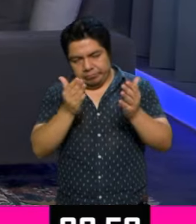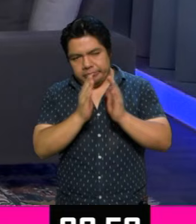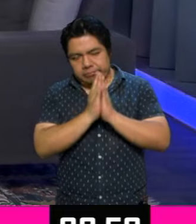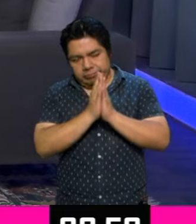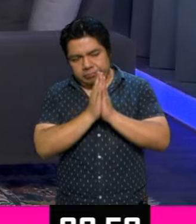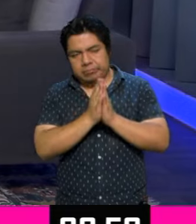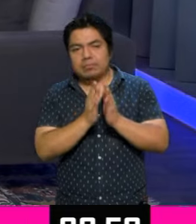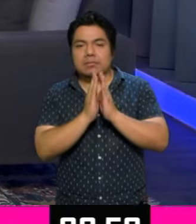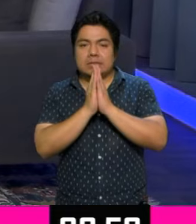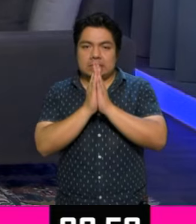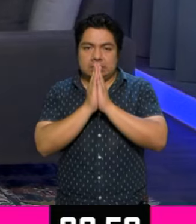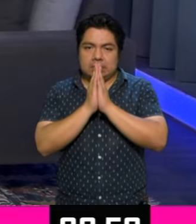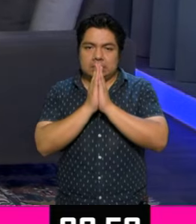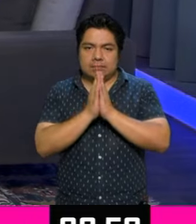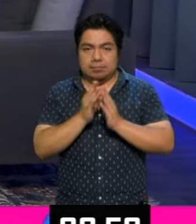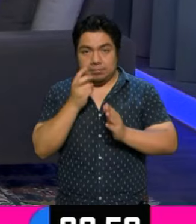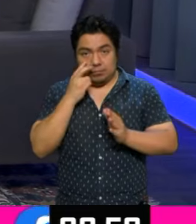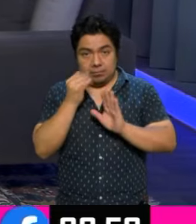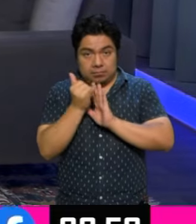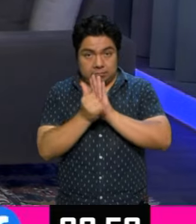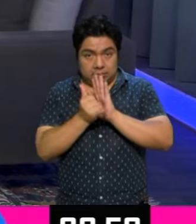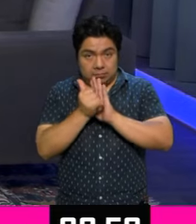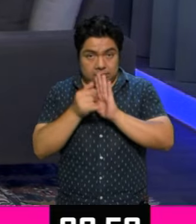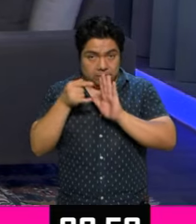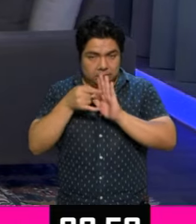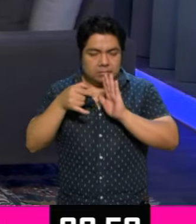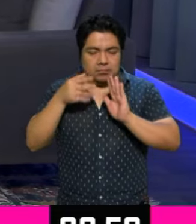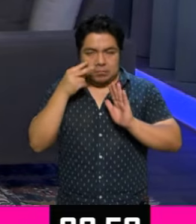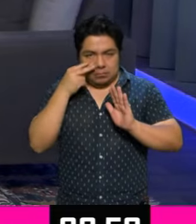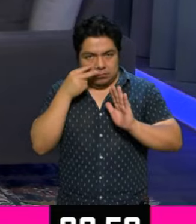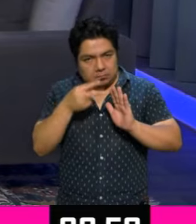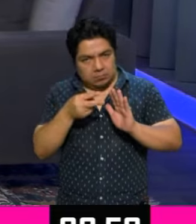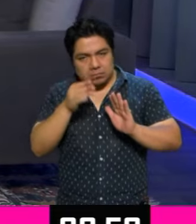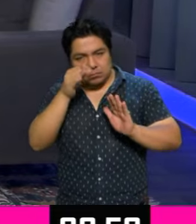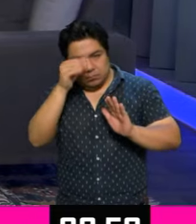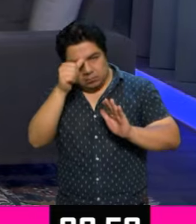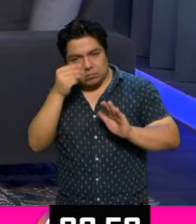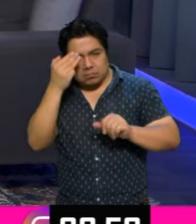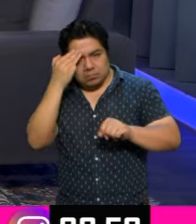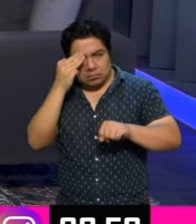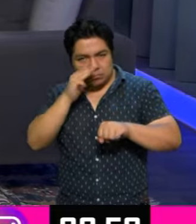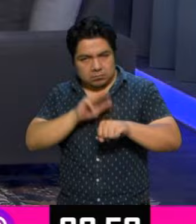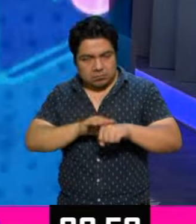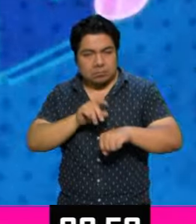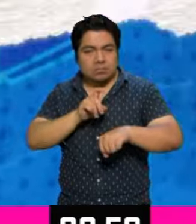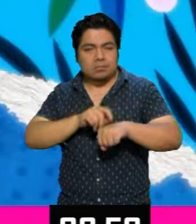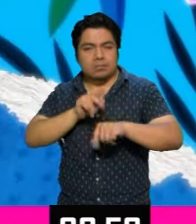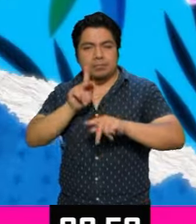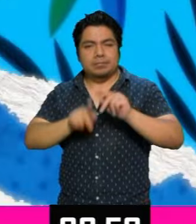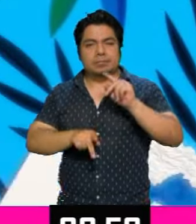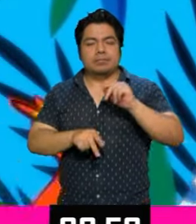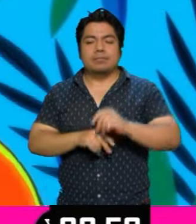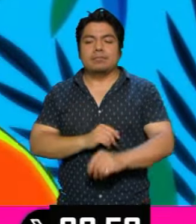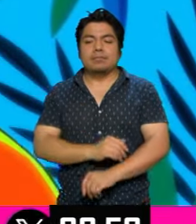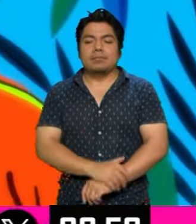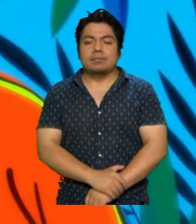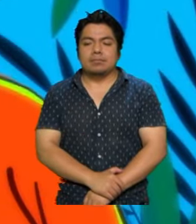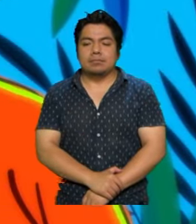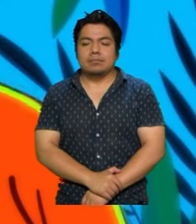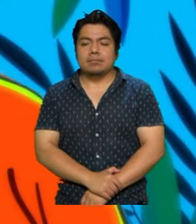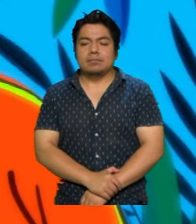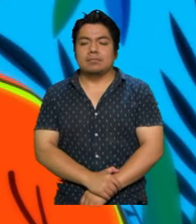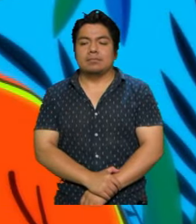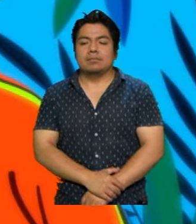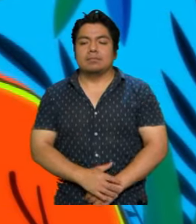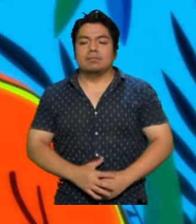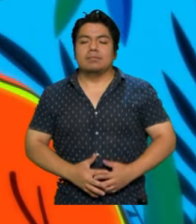Muchas gracias a buscarlo. Sí, sí, sí. Ya. Veanlo, hay que acordarse, hay que tener memoria. Exacto. Vámonos a corte y regresamos. Oigan.